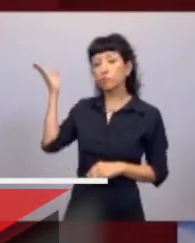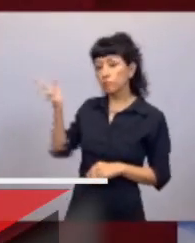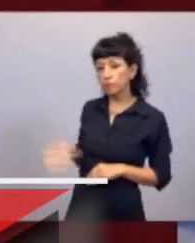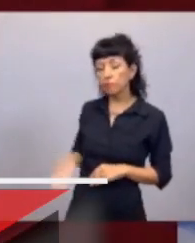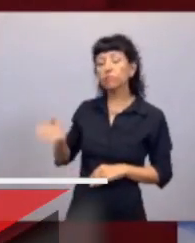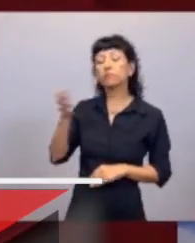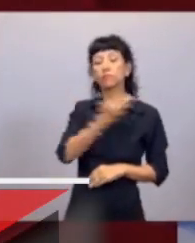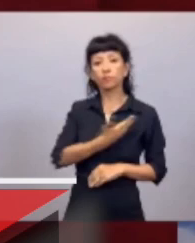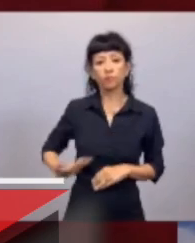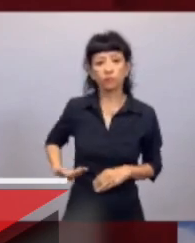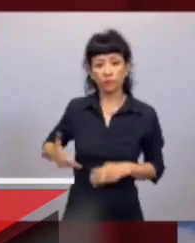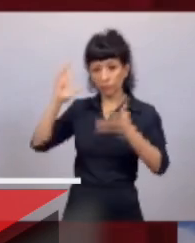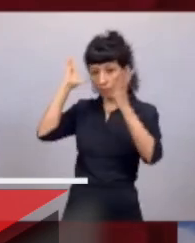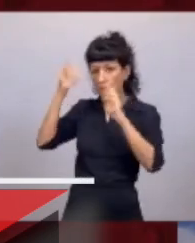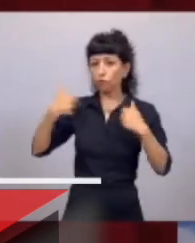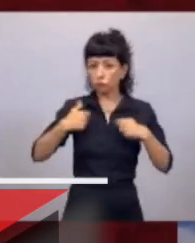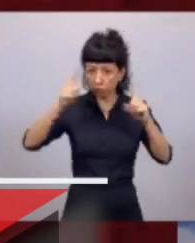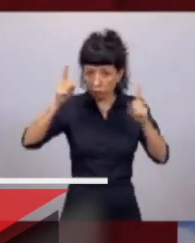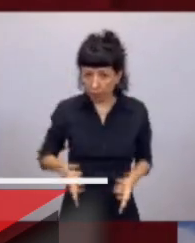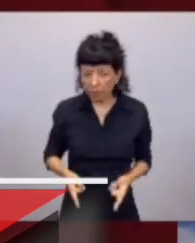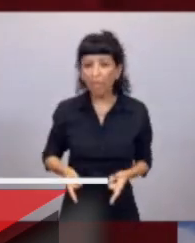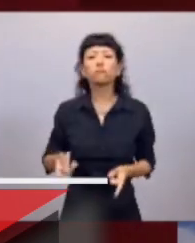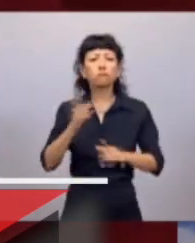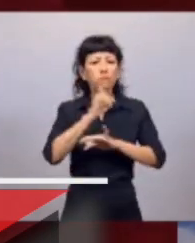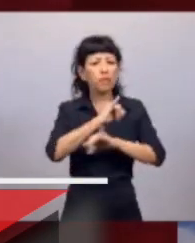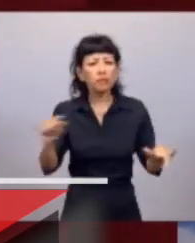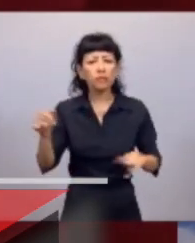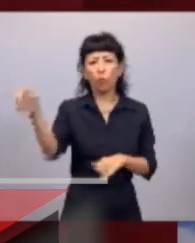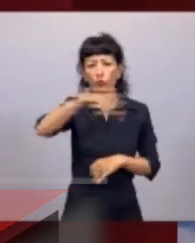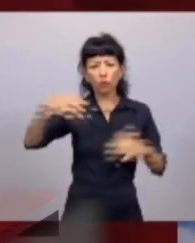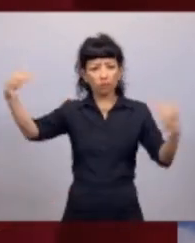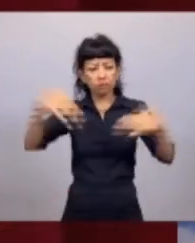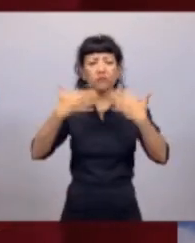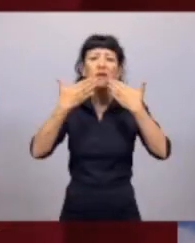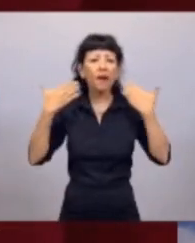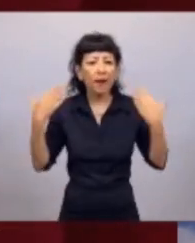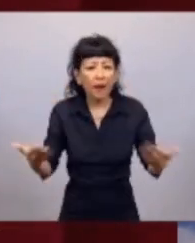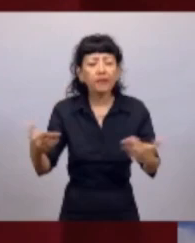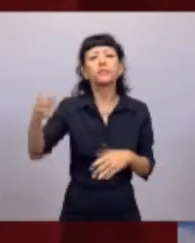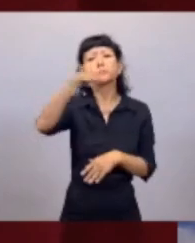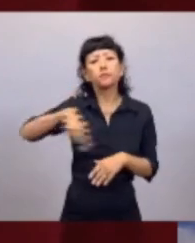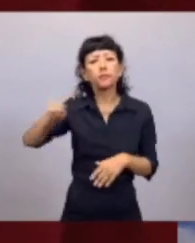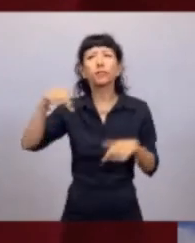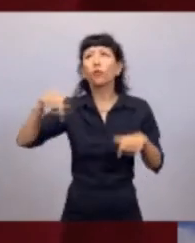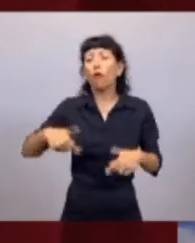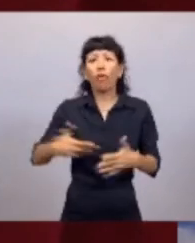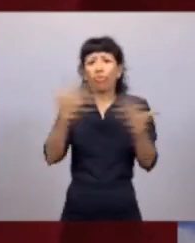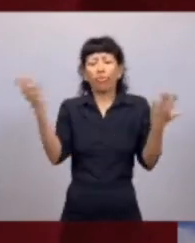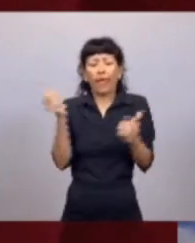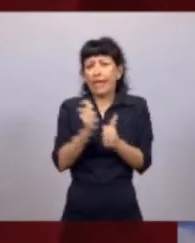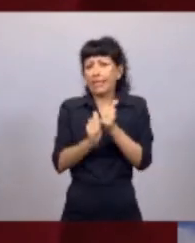nación y mío quiero agradecerles a cada uno de ustedes su presencia que nos acompañen en este día